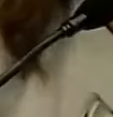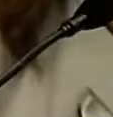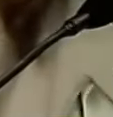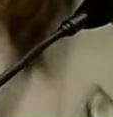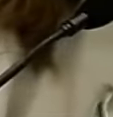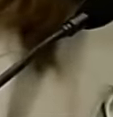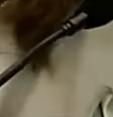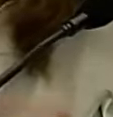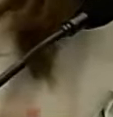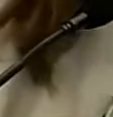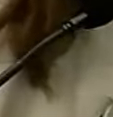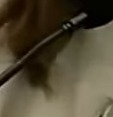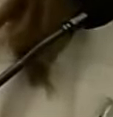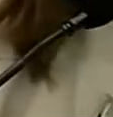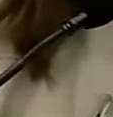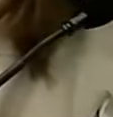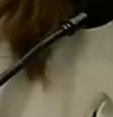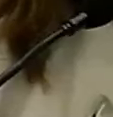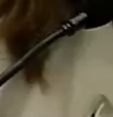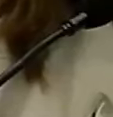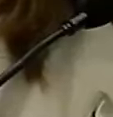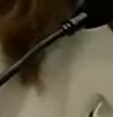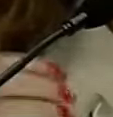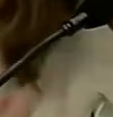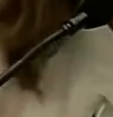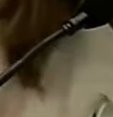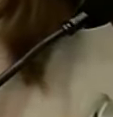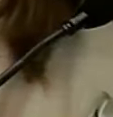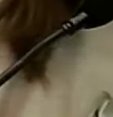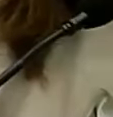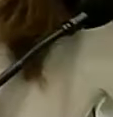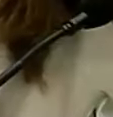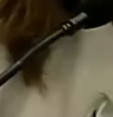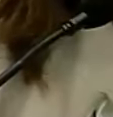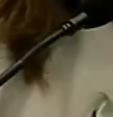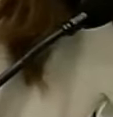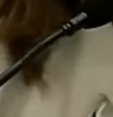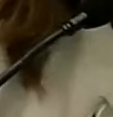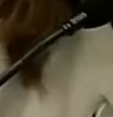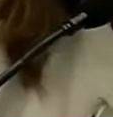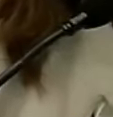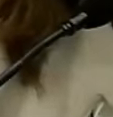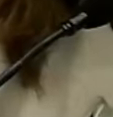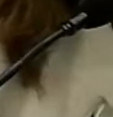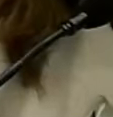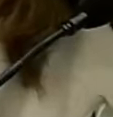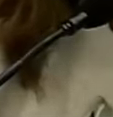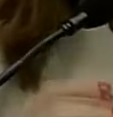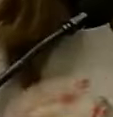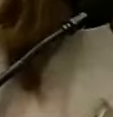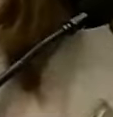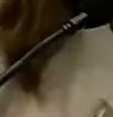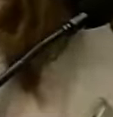nuevo diseño, más fuerte, más a fondo, que va a llevar